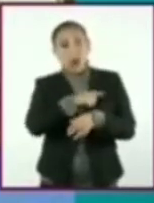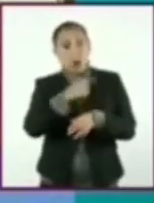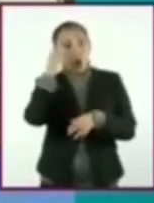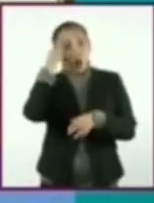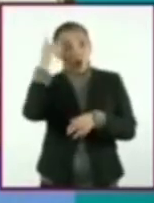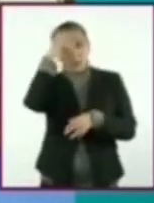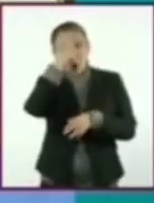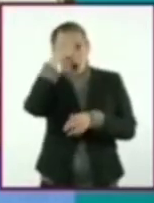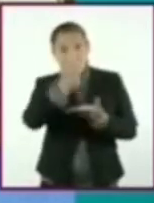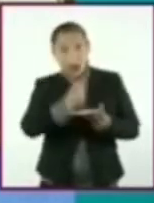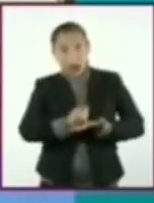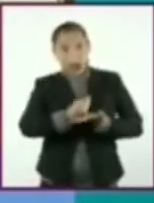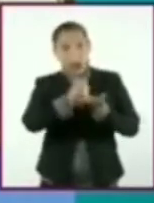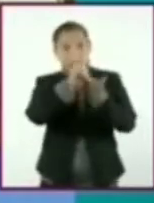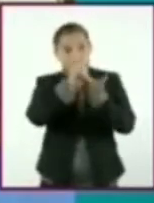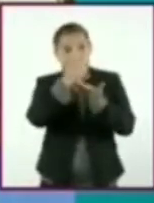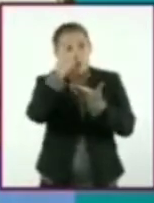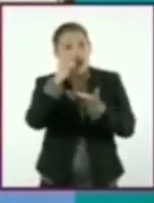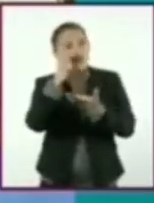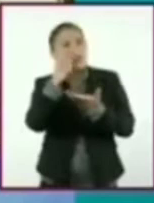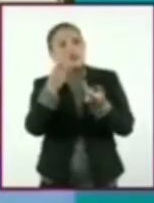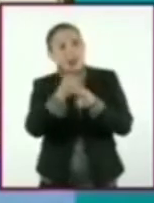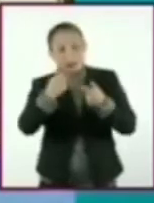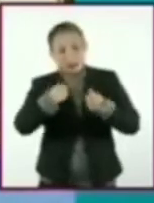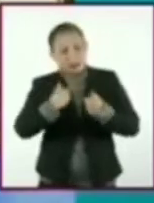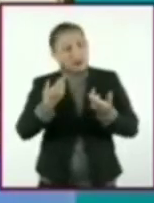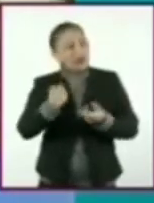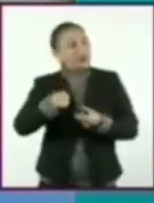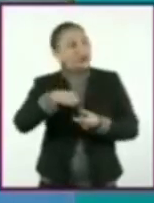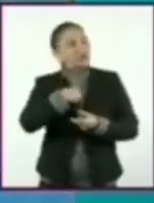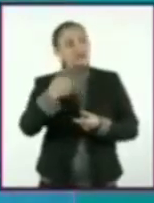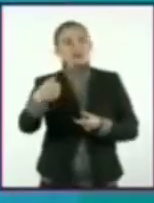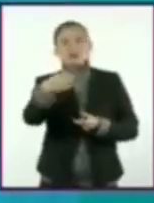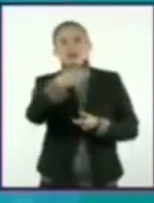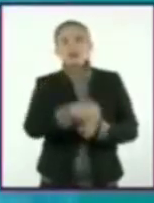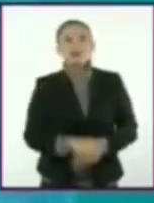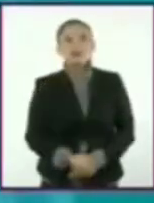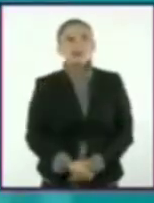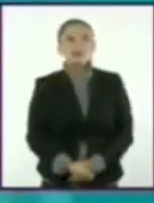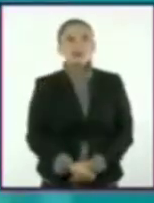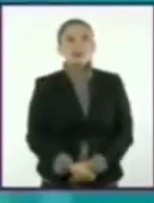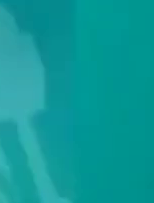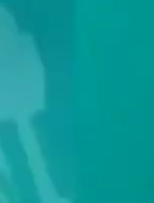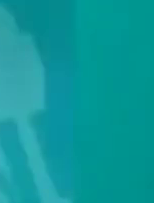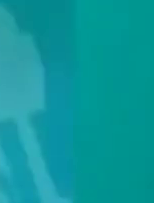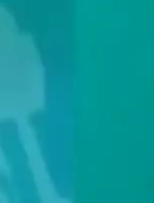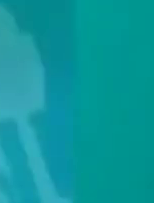salud psicológica, para ver qué está pasando con cada uno de nosotros.